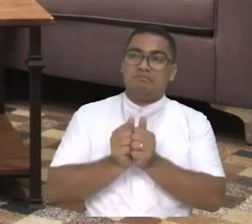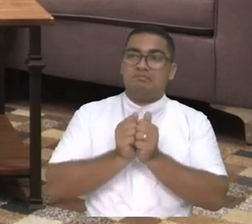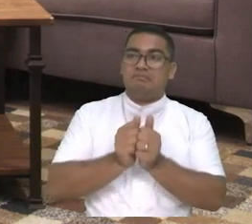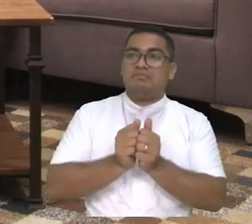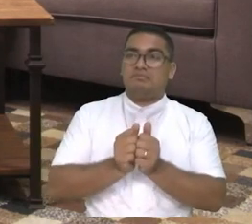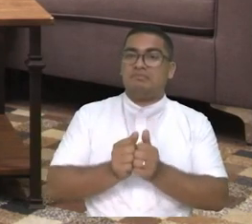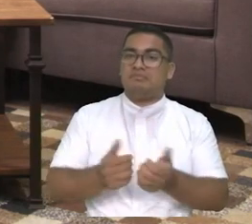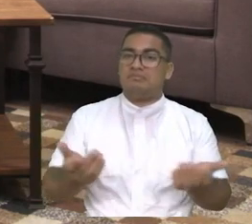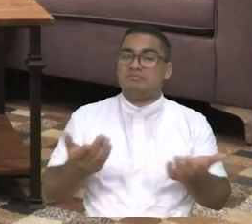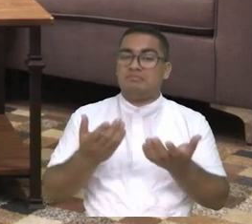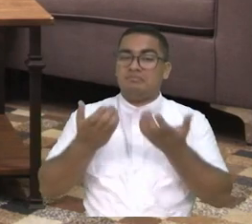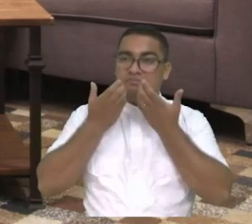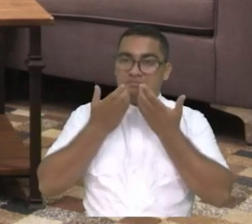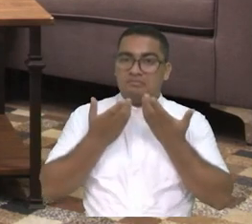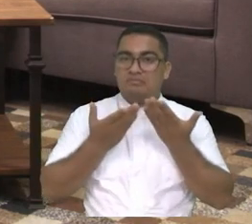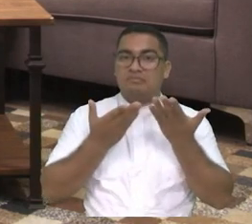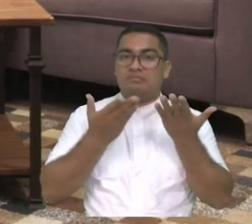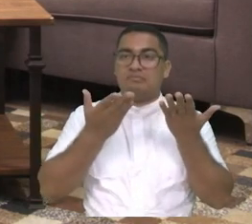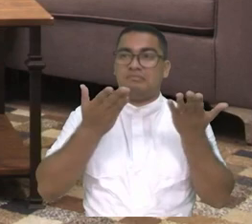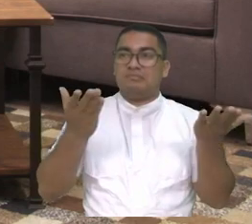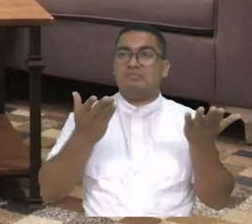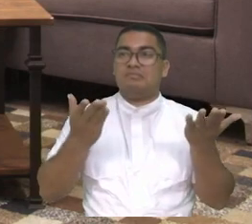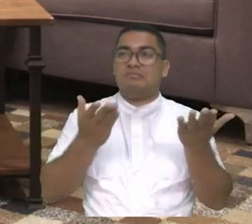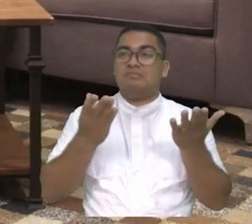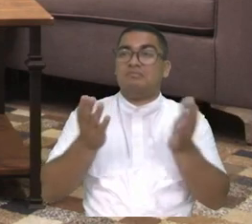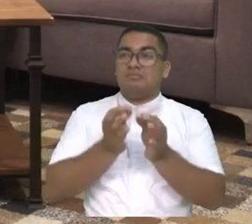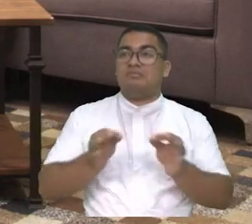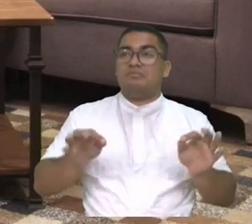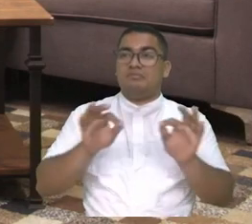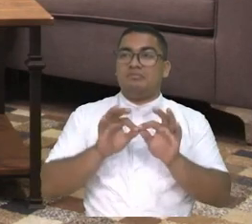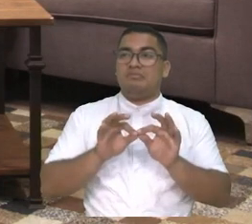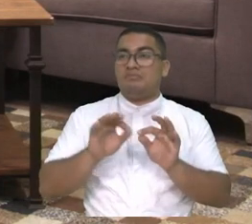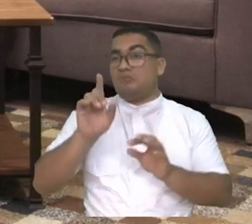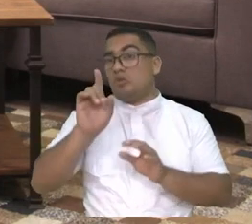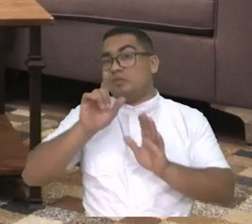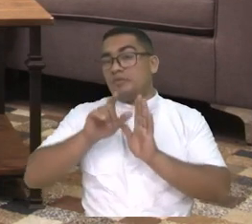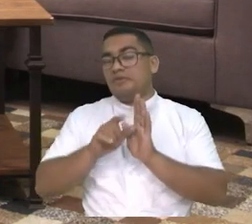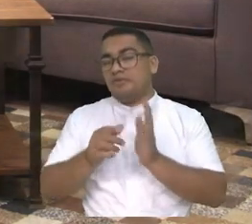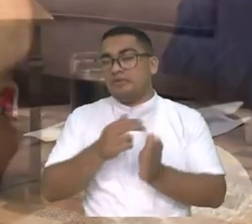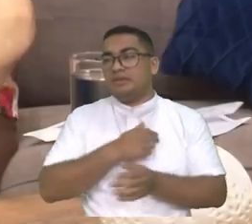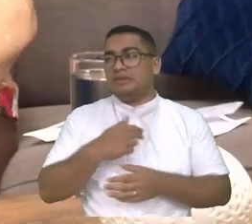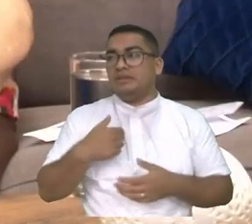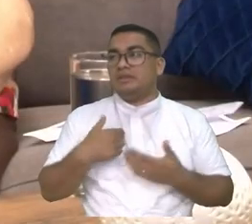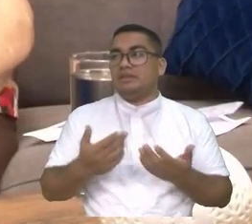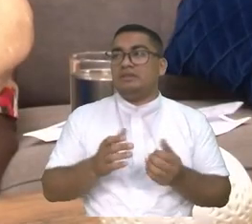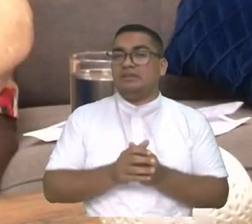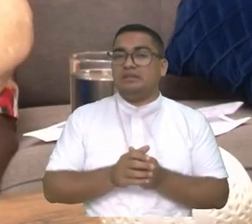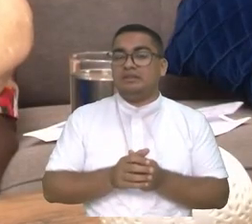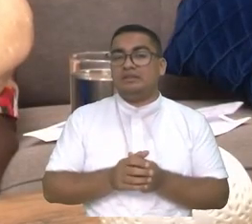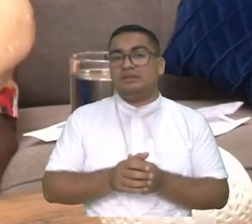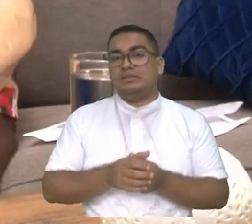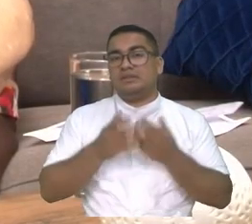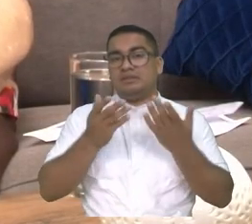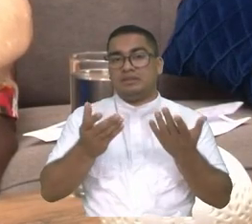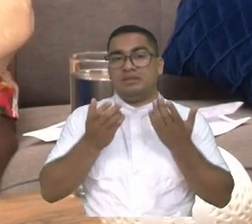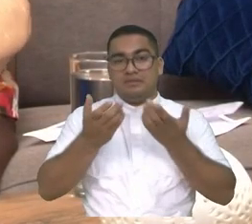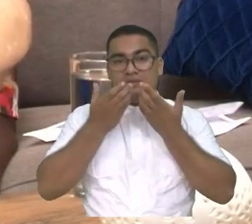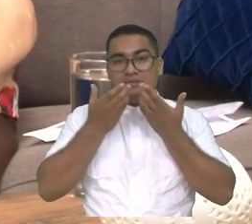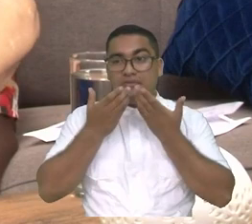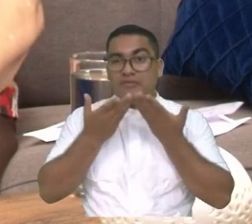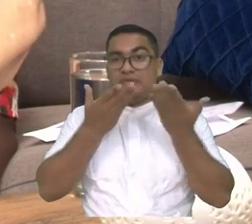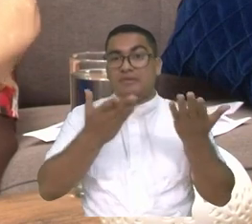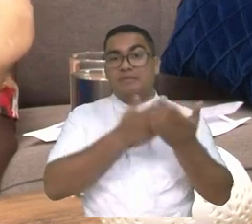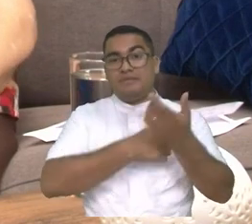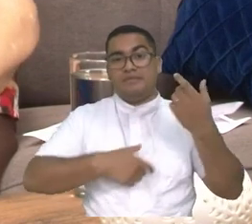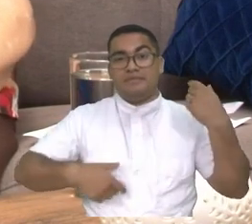quisiera enviar un mensaje a partir de esta fecha importante, pues tiene un minuto para hacerlo. Yo quiero enviar un mensaje a nuestro presidente